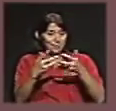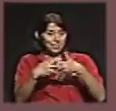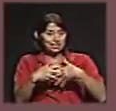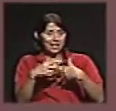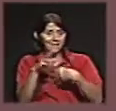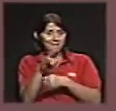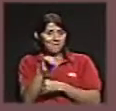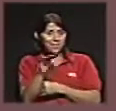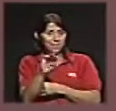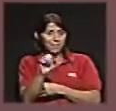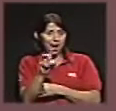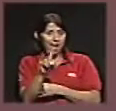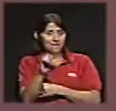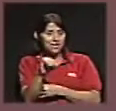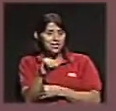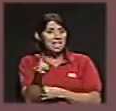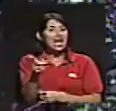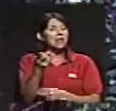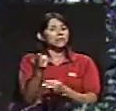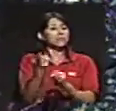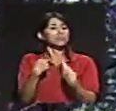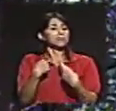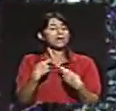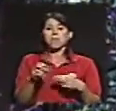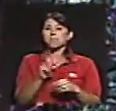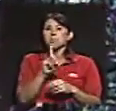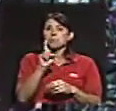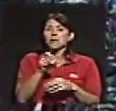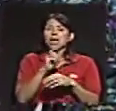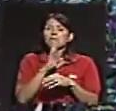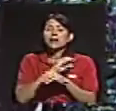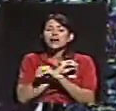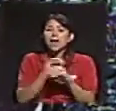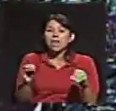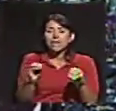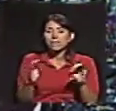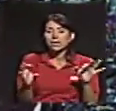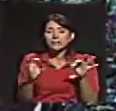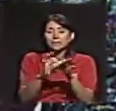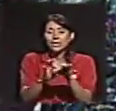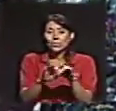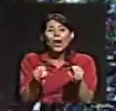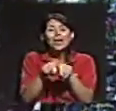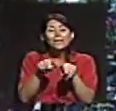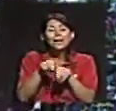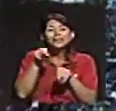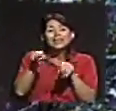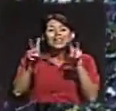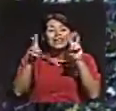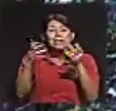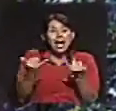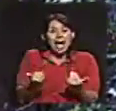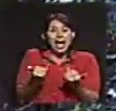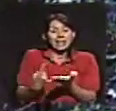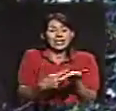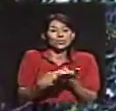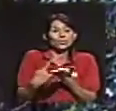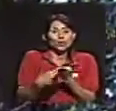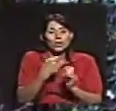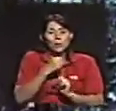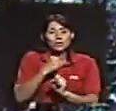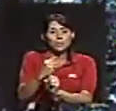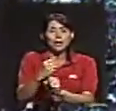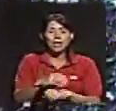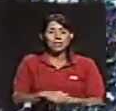nos dijo que no tenía nada que hablar al respecto y que además ese era un tema en discusión en la municipalidad. Bueno, a mí eso